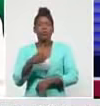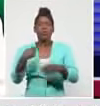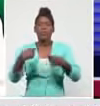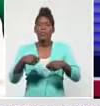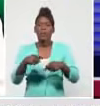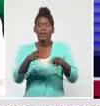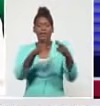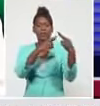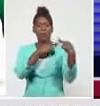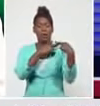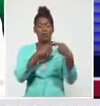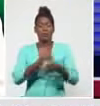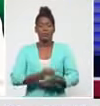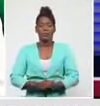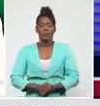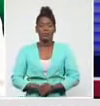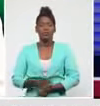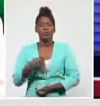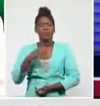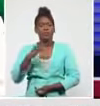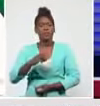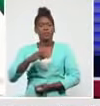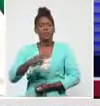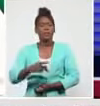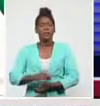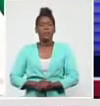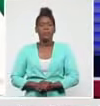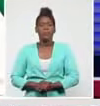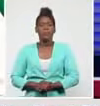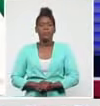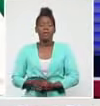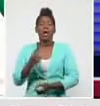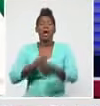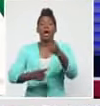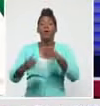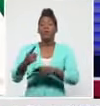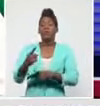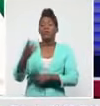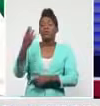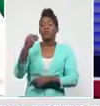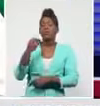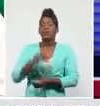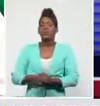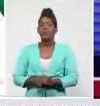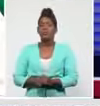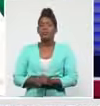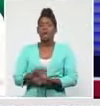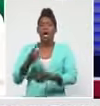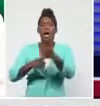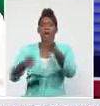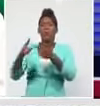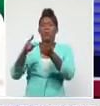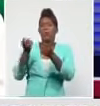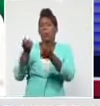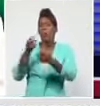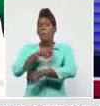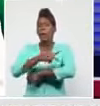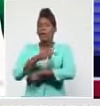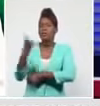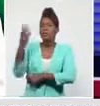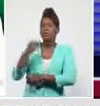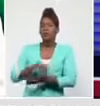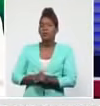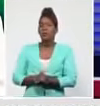que aquí lo he dicho otras veces, te dicen, no, oye, me diagnosticaron, digo, ¿estás ingresado? No, no, estoy en la casa, me mandaron para la